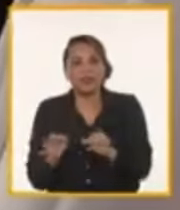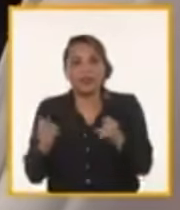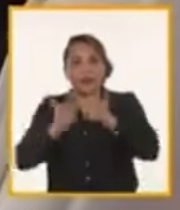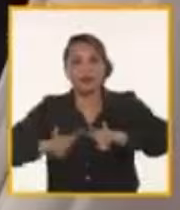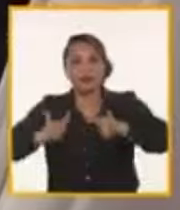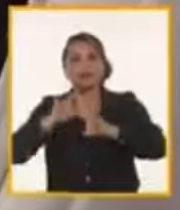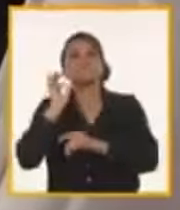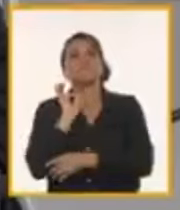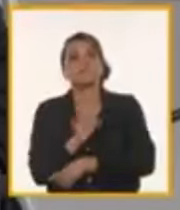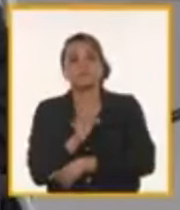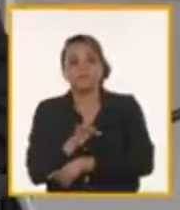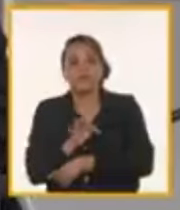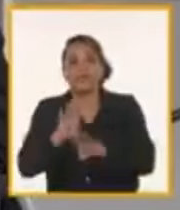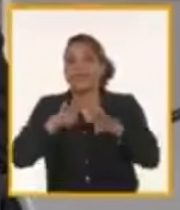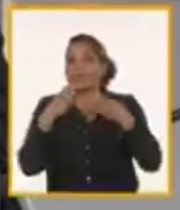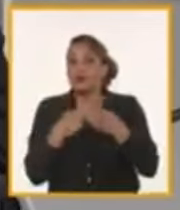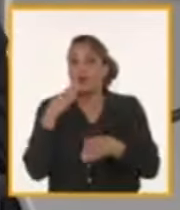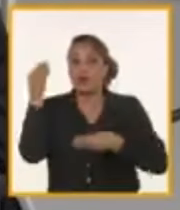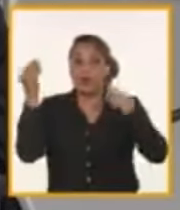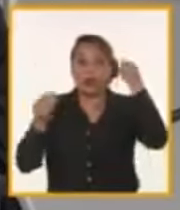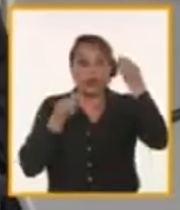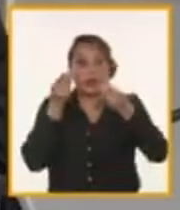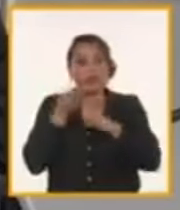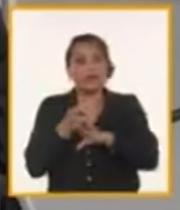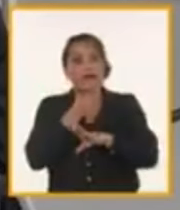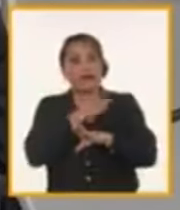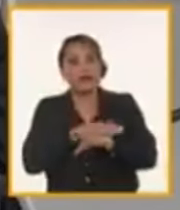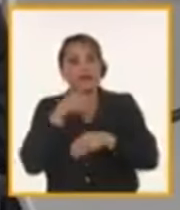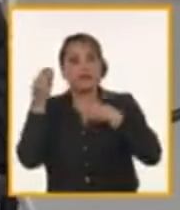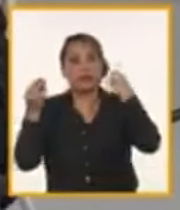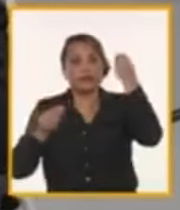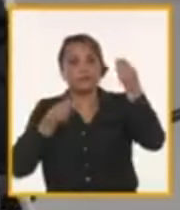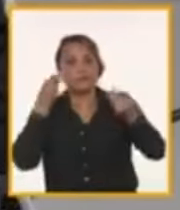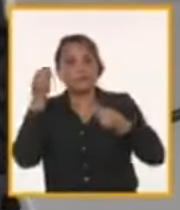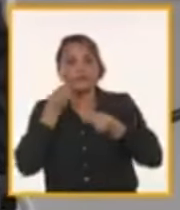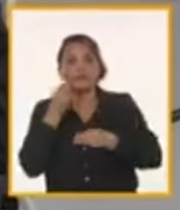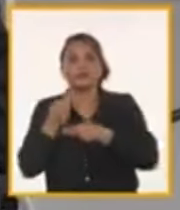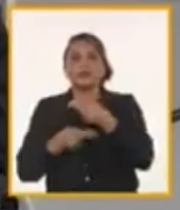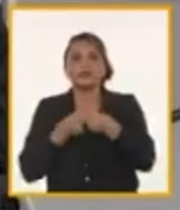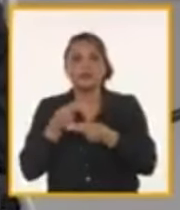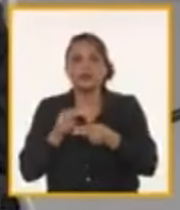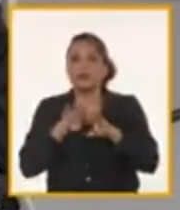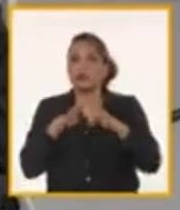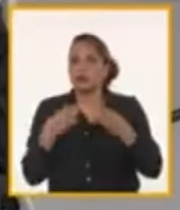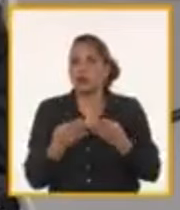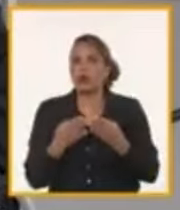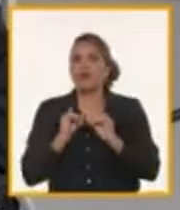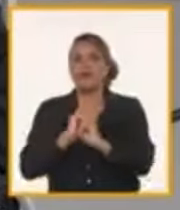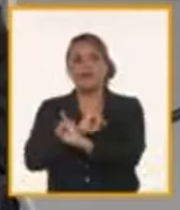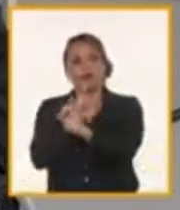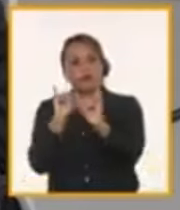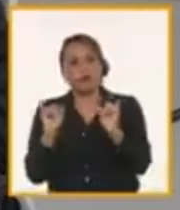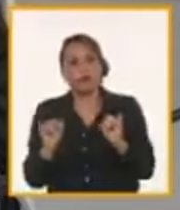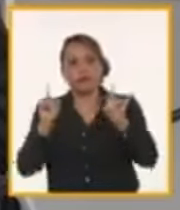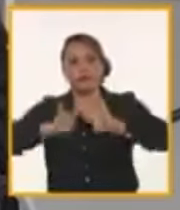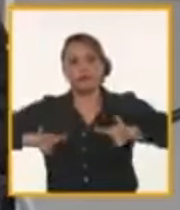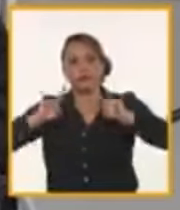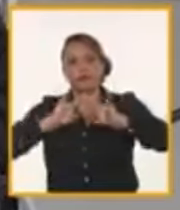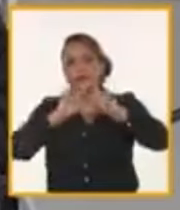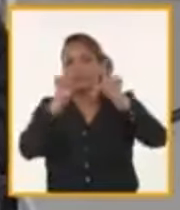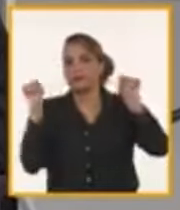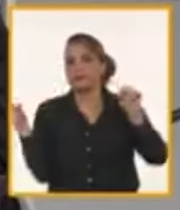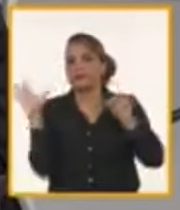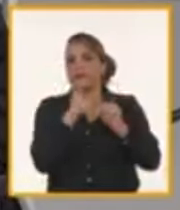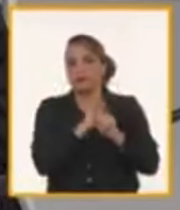todos los análisis previos que hicimos y en las indicaciones que eh dimos a todas las universidades del del país tuvimos en